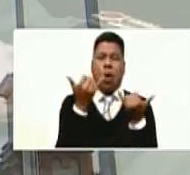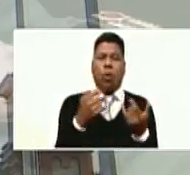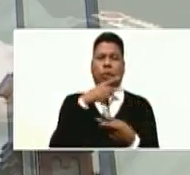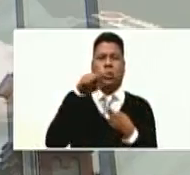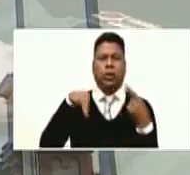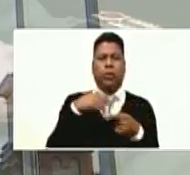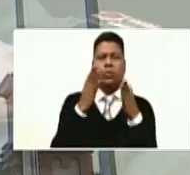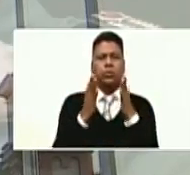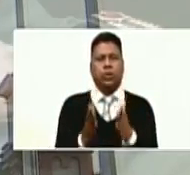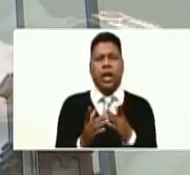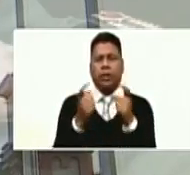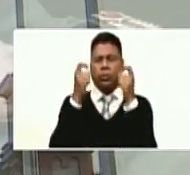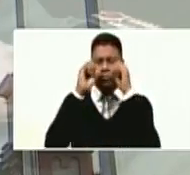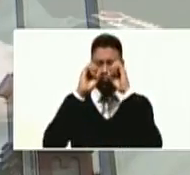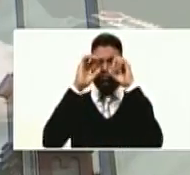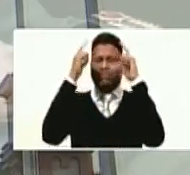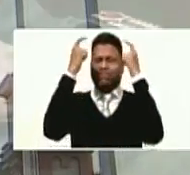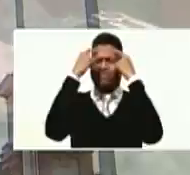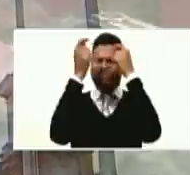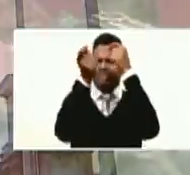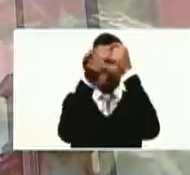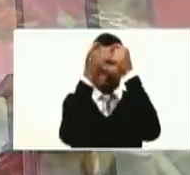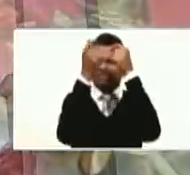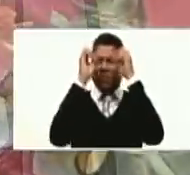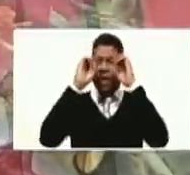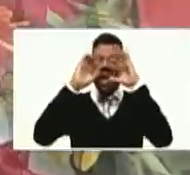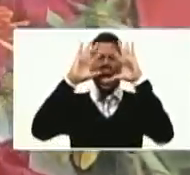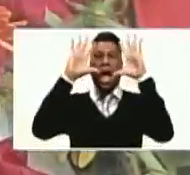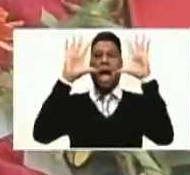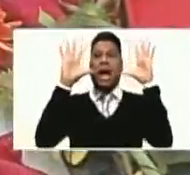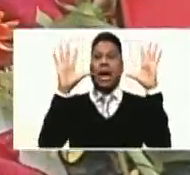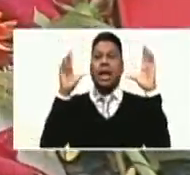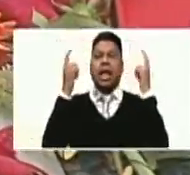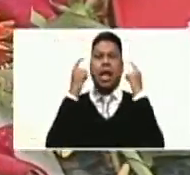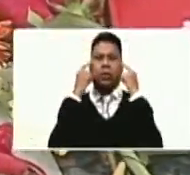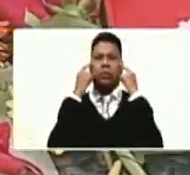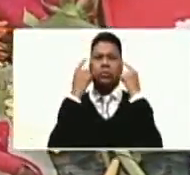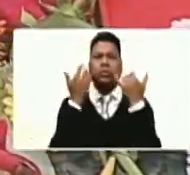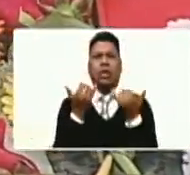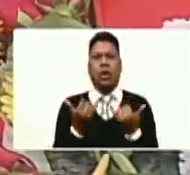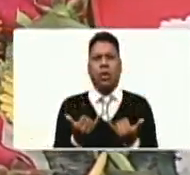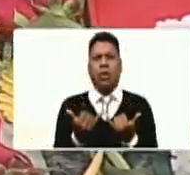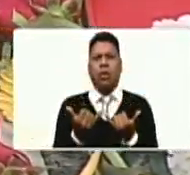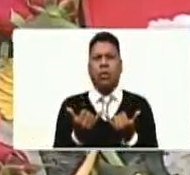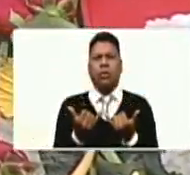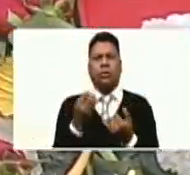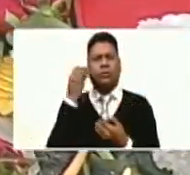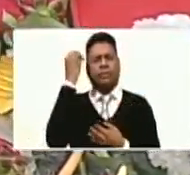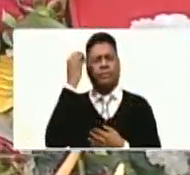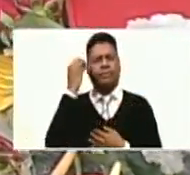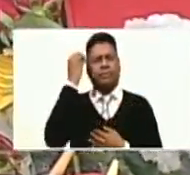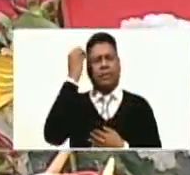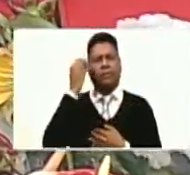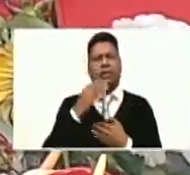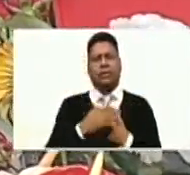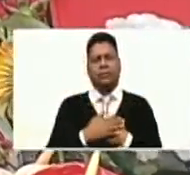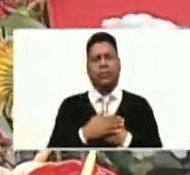clara. Ante esta coyuntura y estas circunstancias que hoy estamos atravesando, lo que nos sale es, bueno,